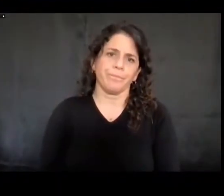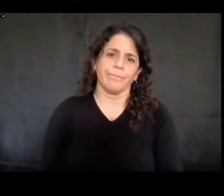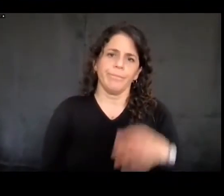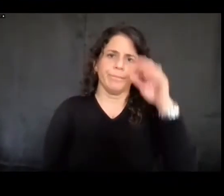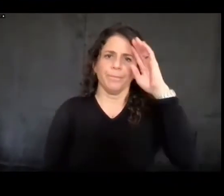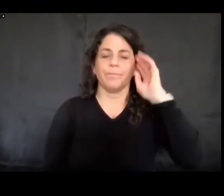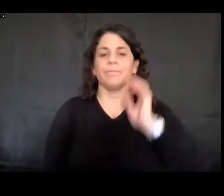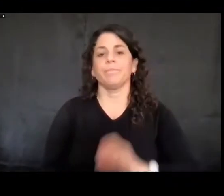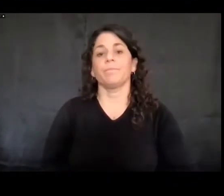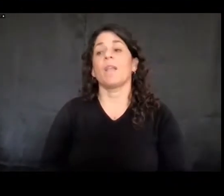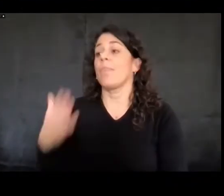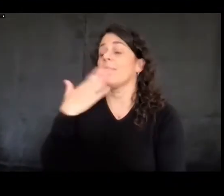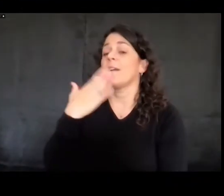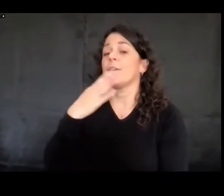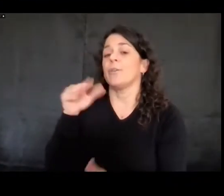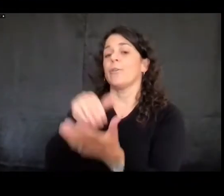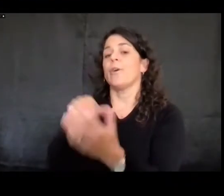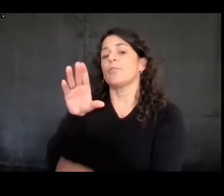gracias